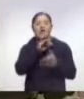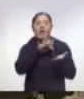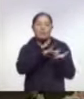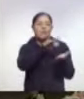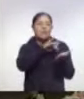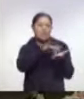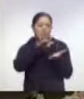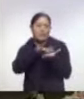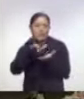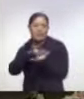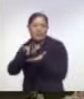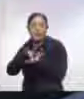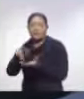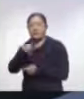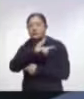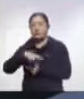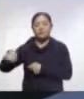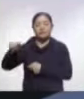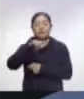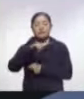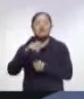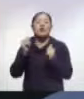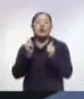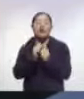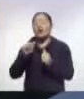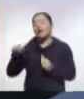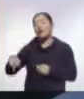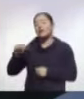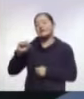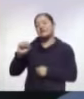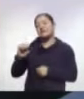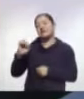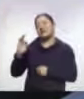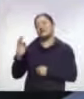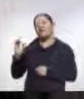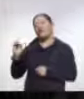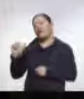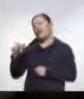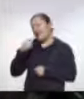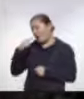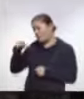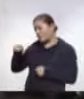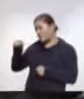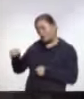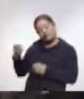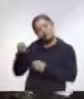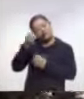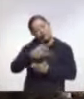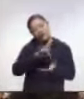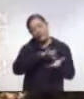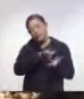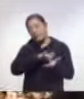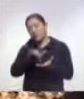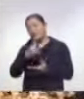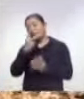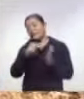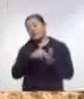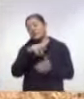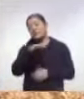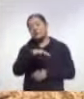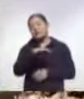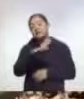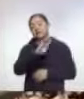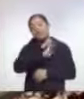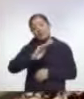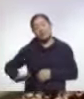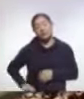Resultado del apoyo del gobierno del estado a través de la Secretaría de Fomento Agropecuario, durante el 2019 incrementó la plantación de maguey en el